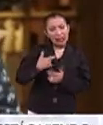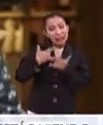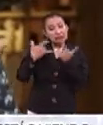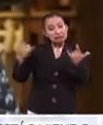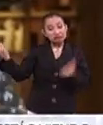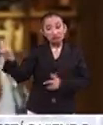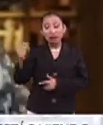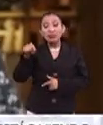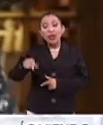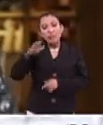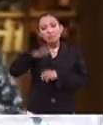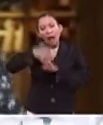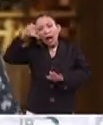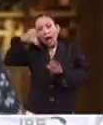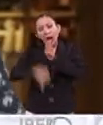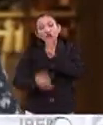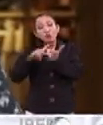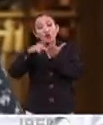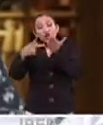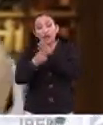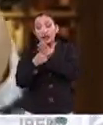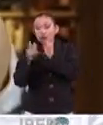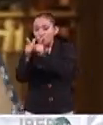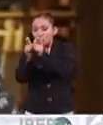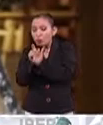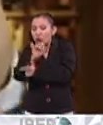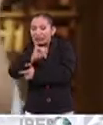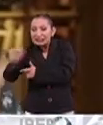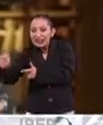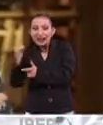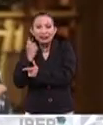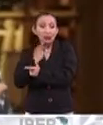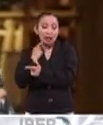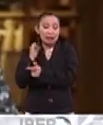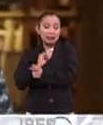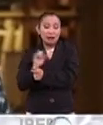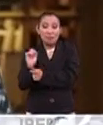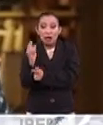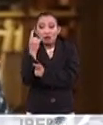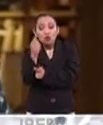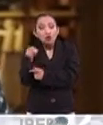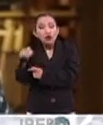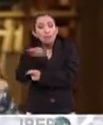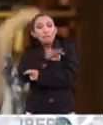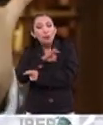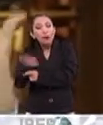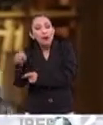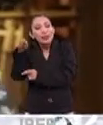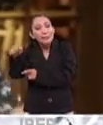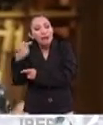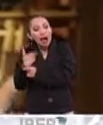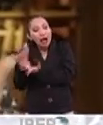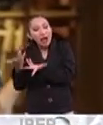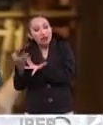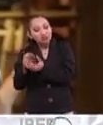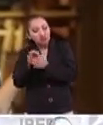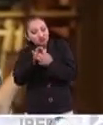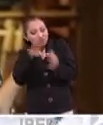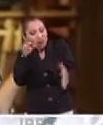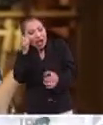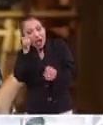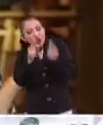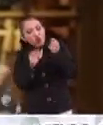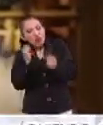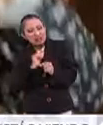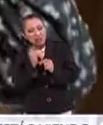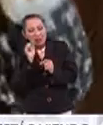de profundizar un proyecto de izquierda un proyecto de izquierda del siglo 21 que sea capaz de soltar determinadas